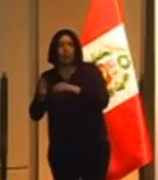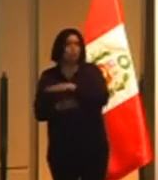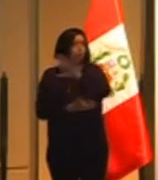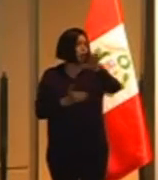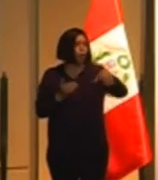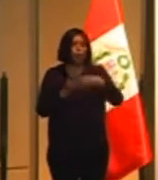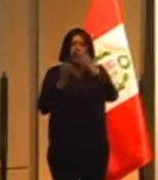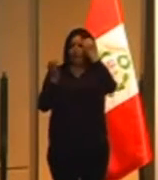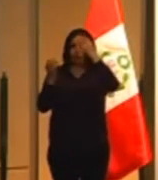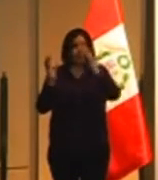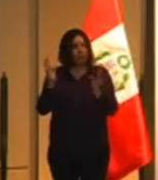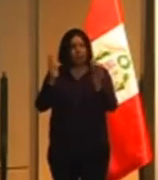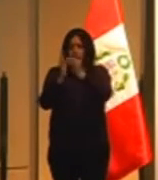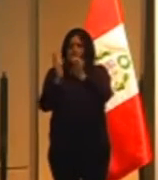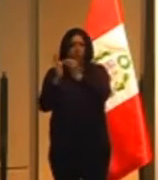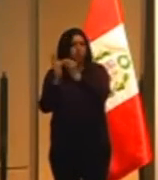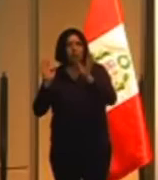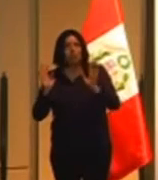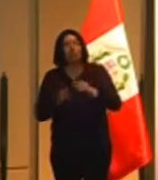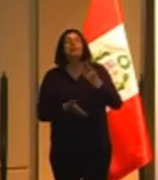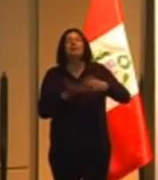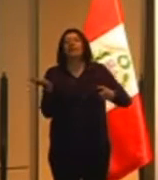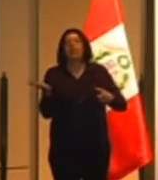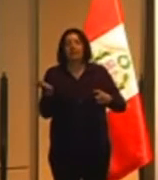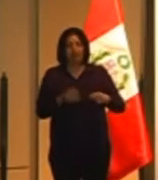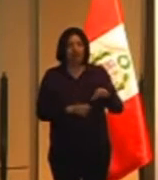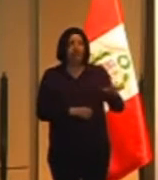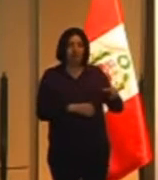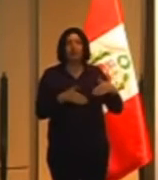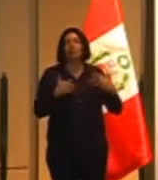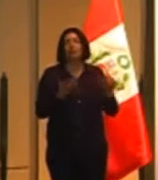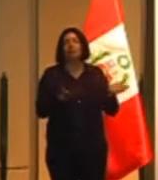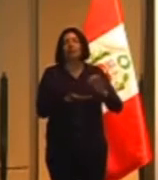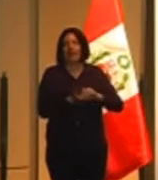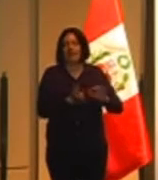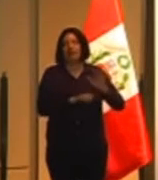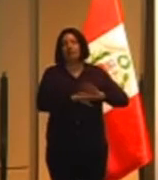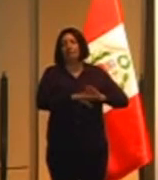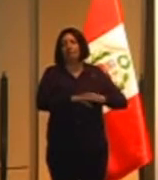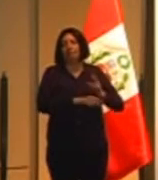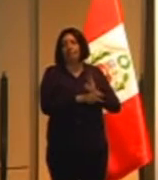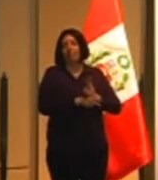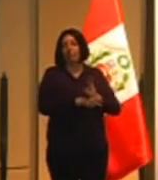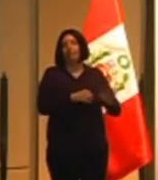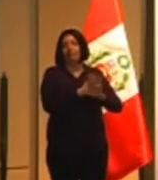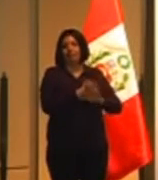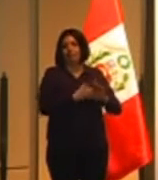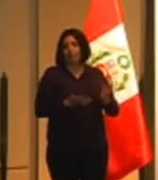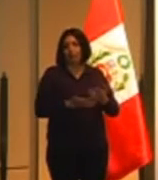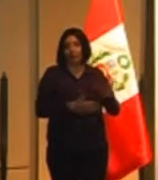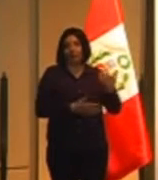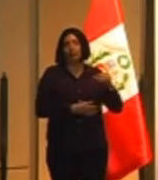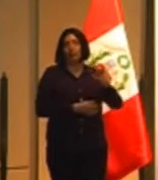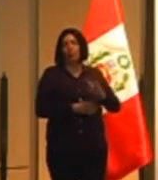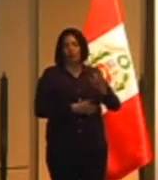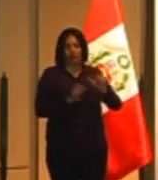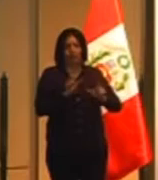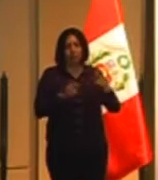queramos. Y eso lo hemos hecho para poder tener más prevención y más seguridad con relación a los que usan estos